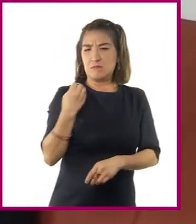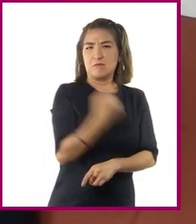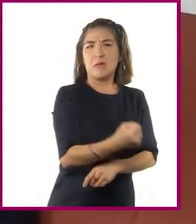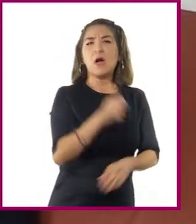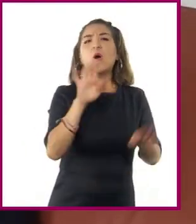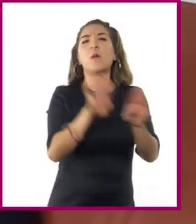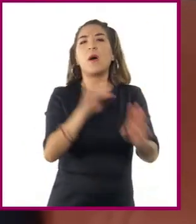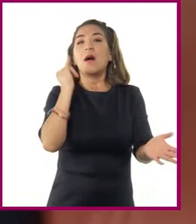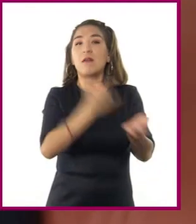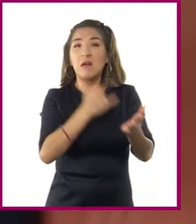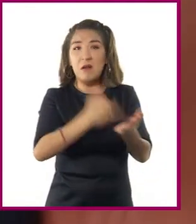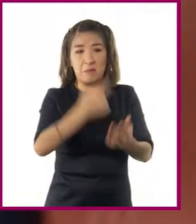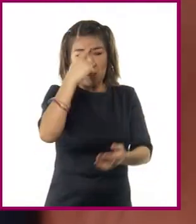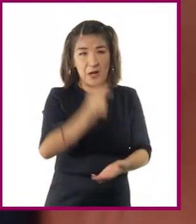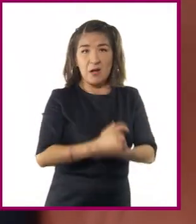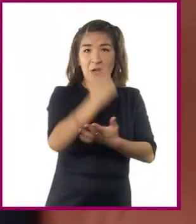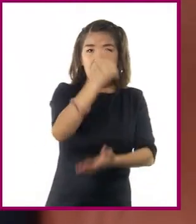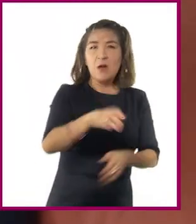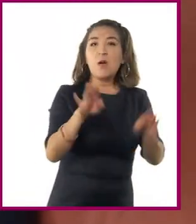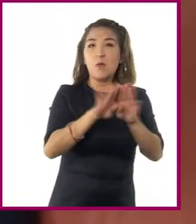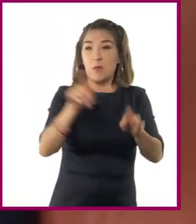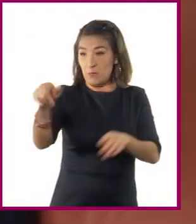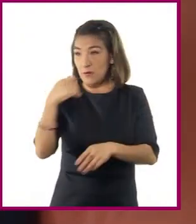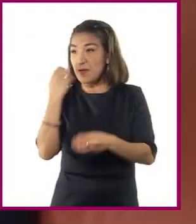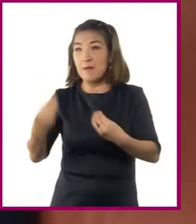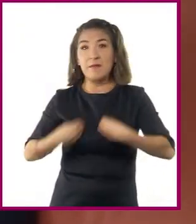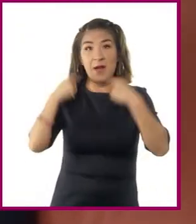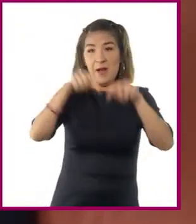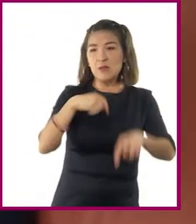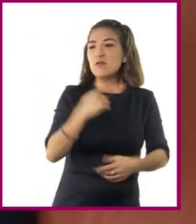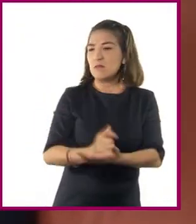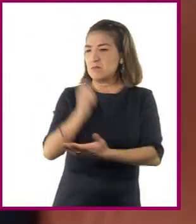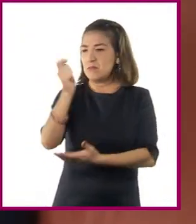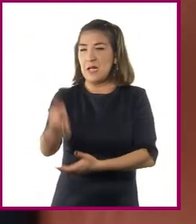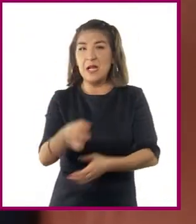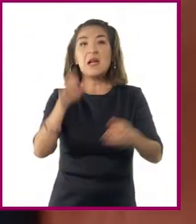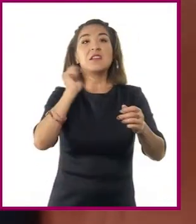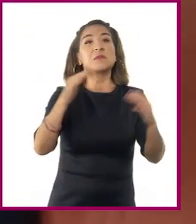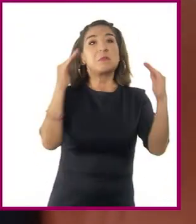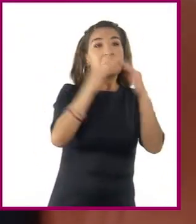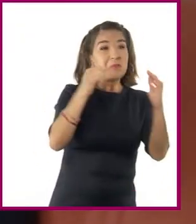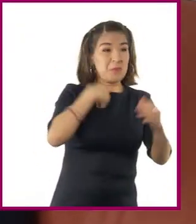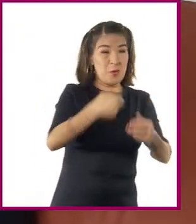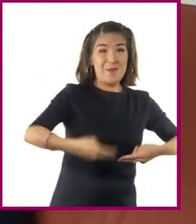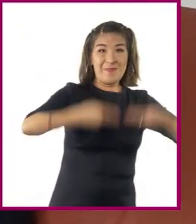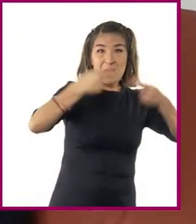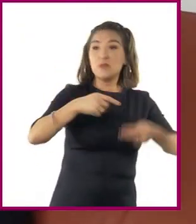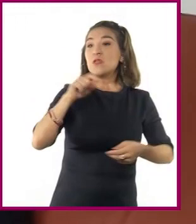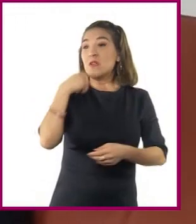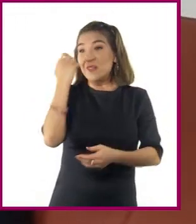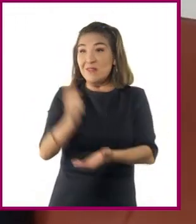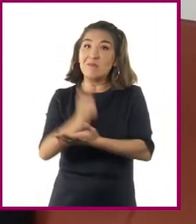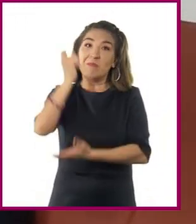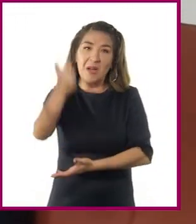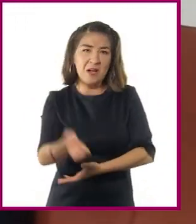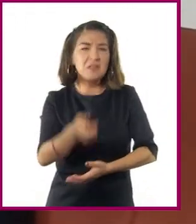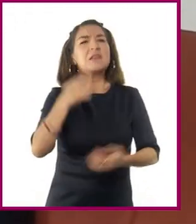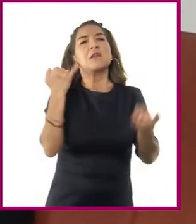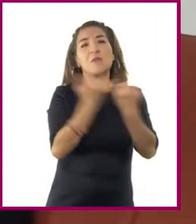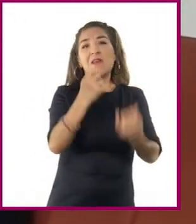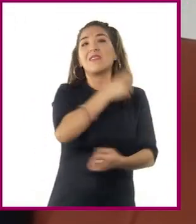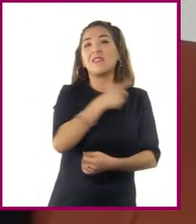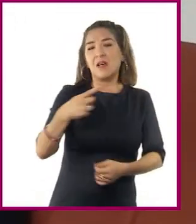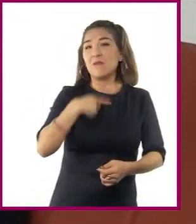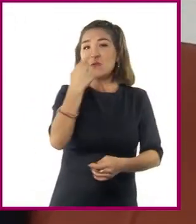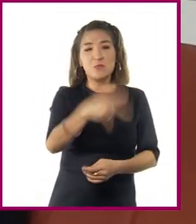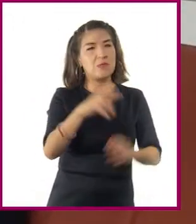dinero por la seguridad de vivir dentro de los límites de la ciudad, o pagar por tener un negocio. Además de que necesitaban poner